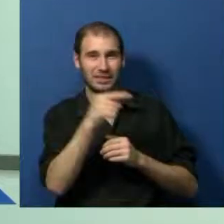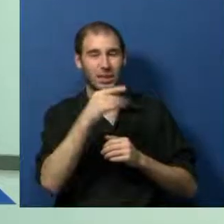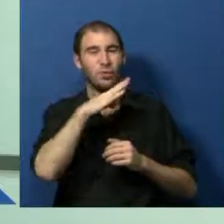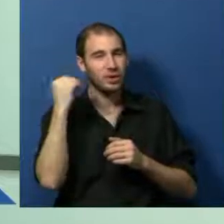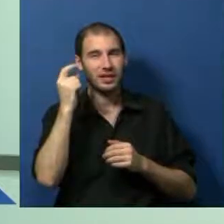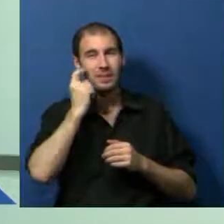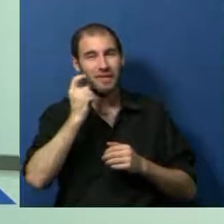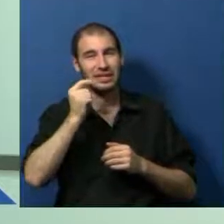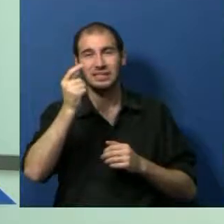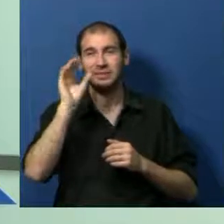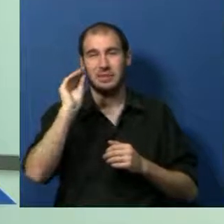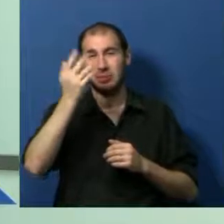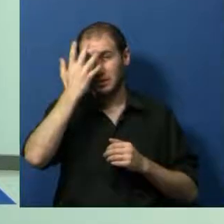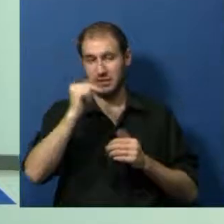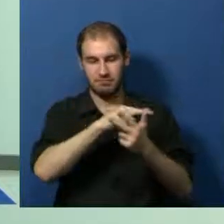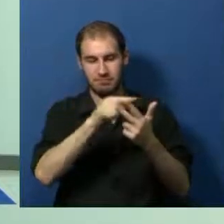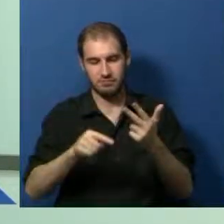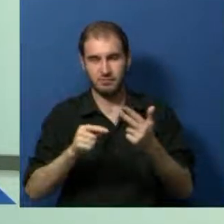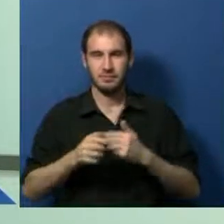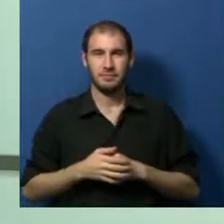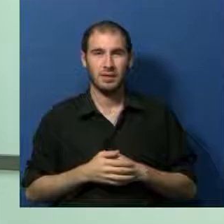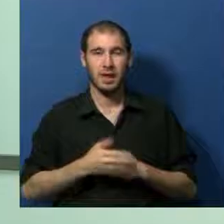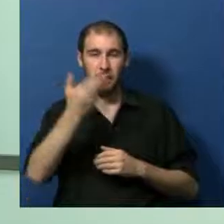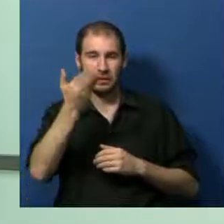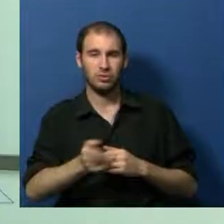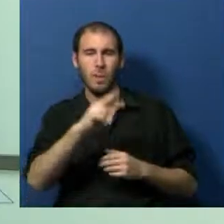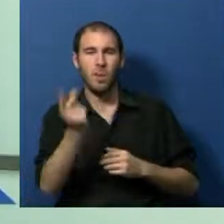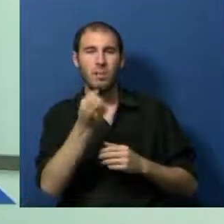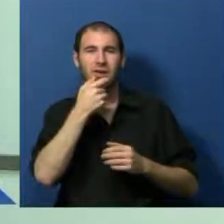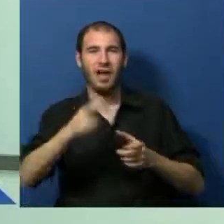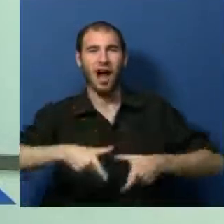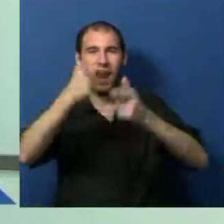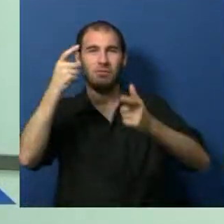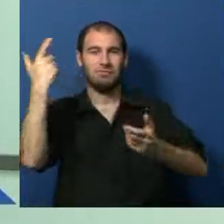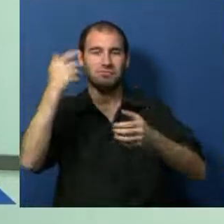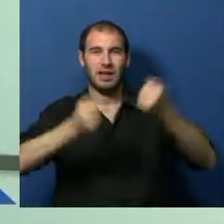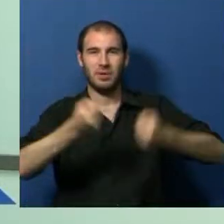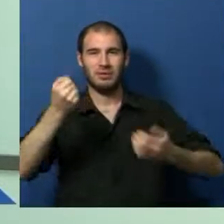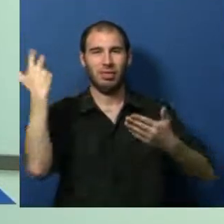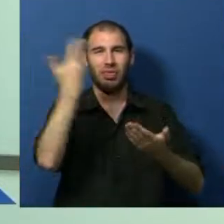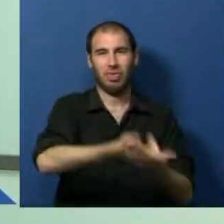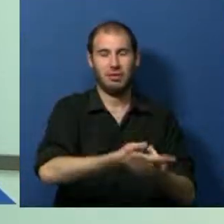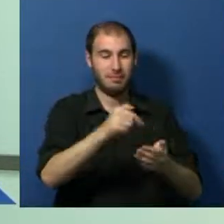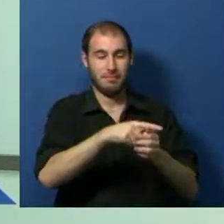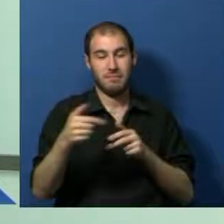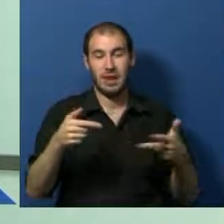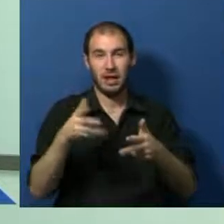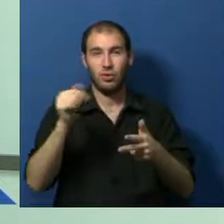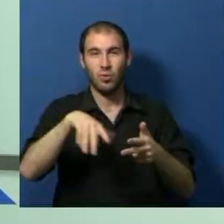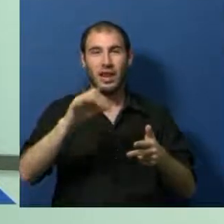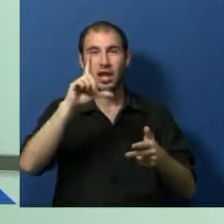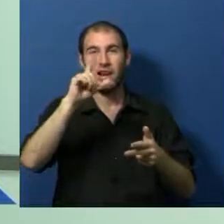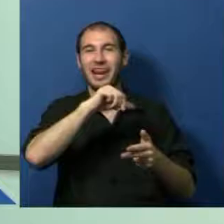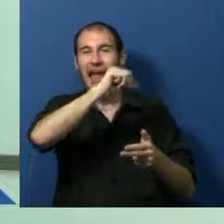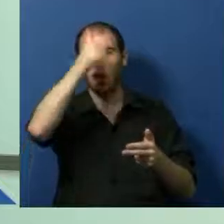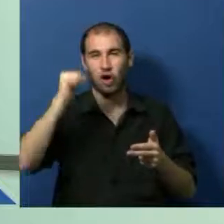Junín, Rivadavia y el departamento de San Martín. Una persona murió cuando un árbol cayó sobre su camioneta. Iba manejando en la zona de La